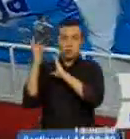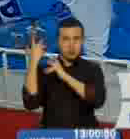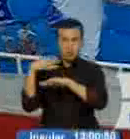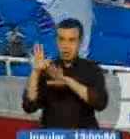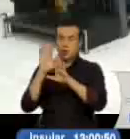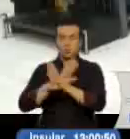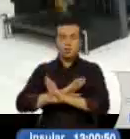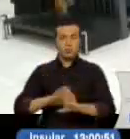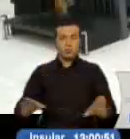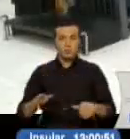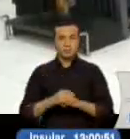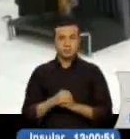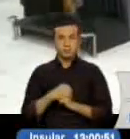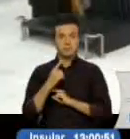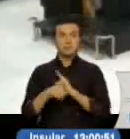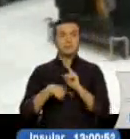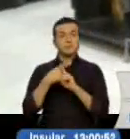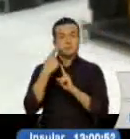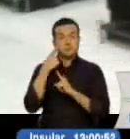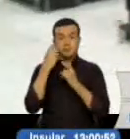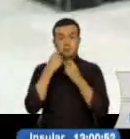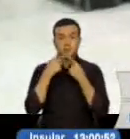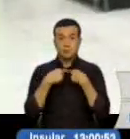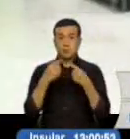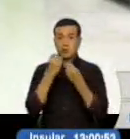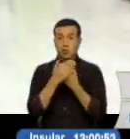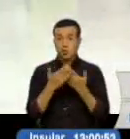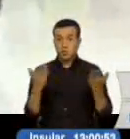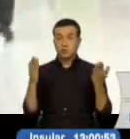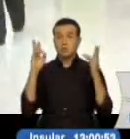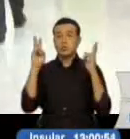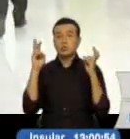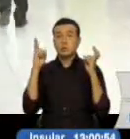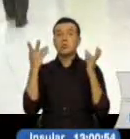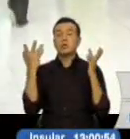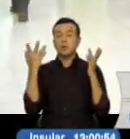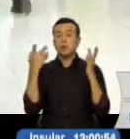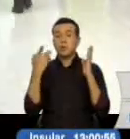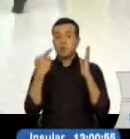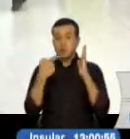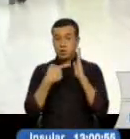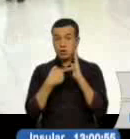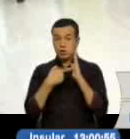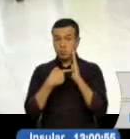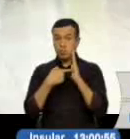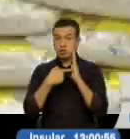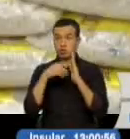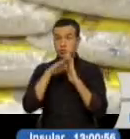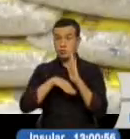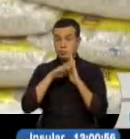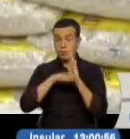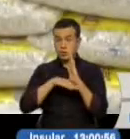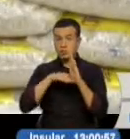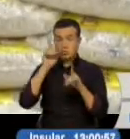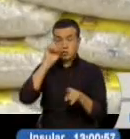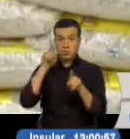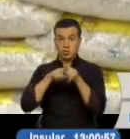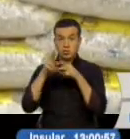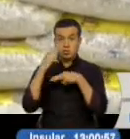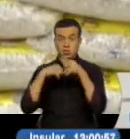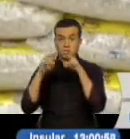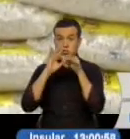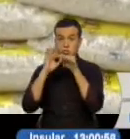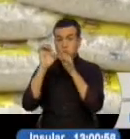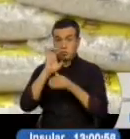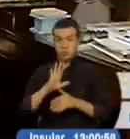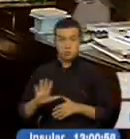el proceso. Además, se podrán reportar productos que tengan relación con la eliminación de aranceles por las salvaguardias y con el acuerdo multipartes de la